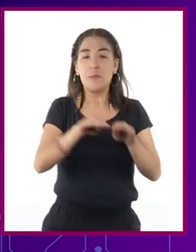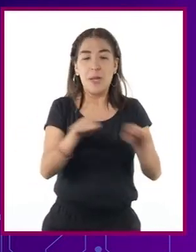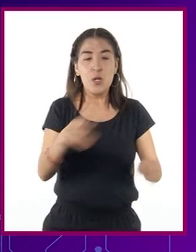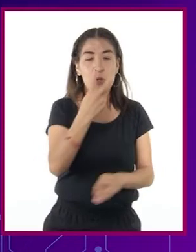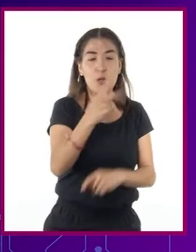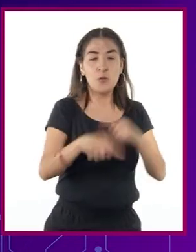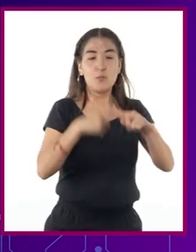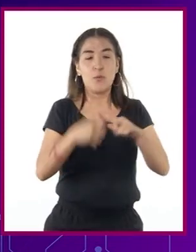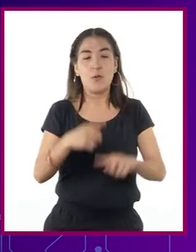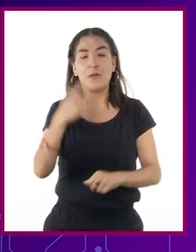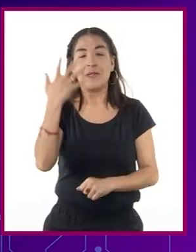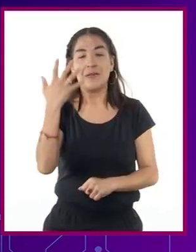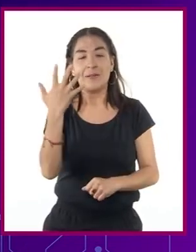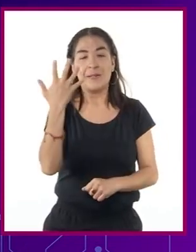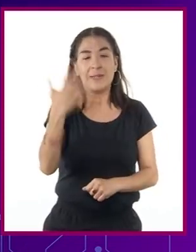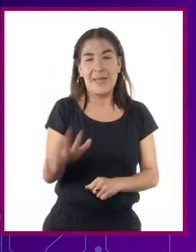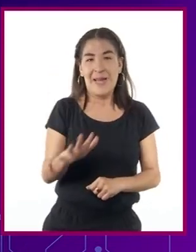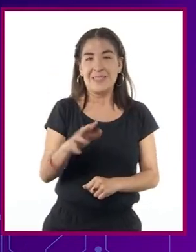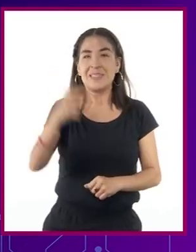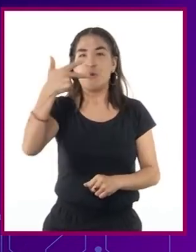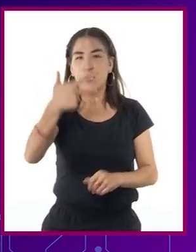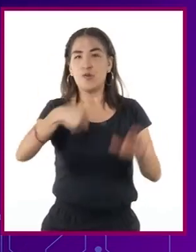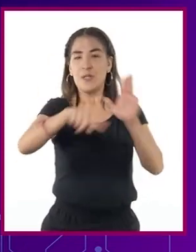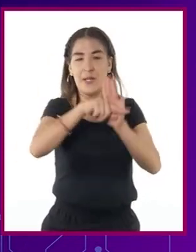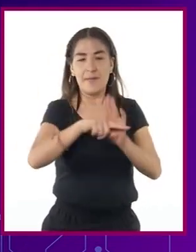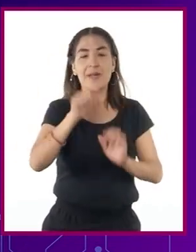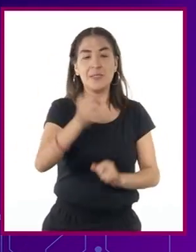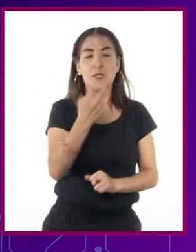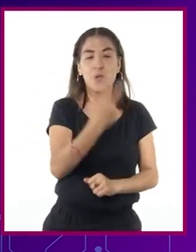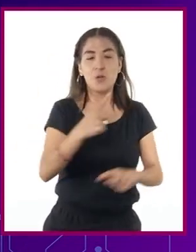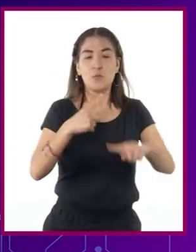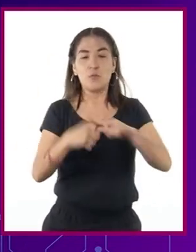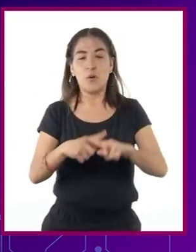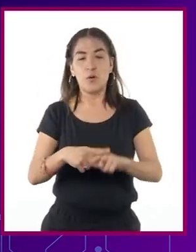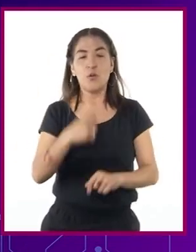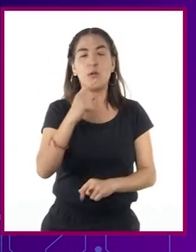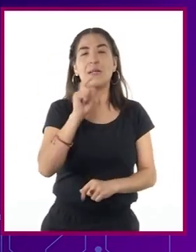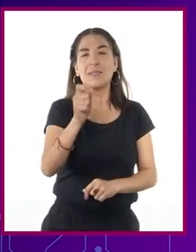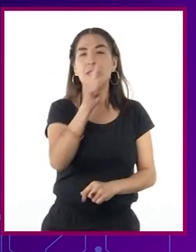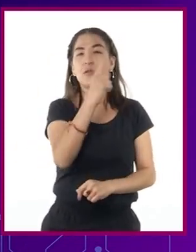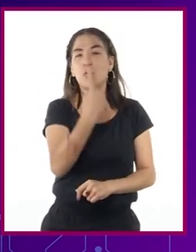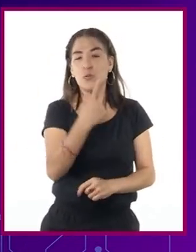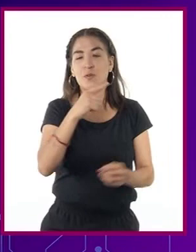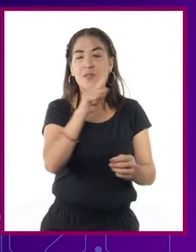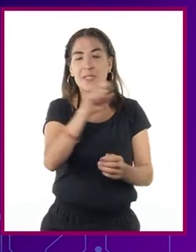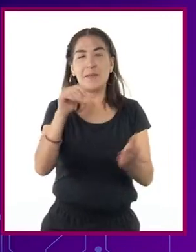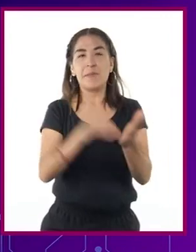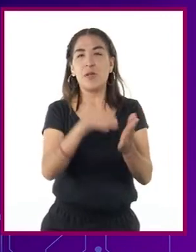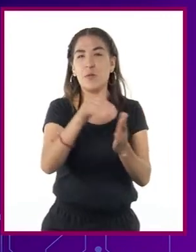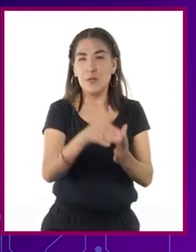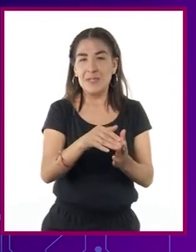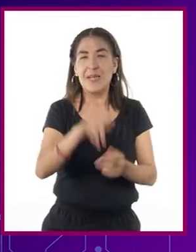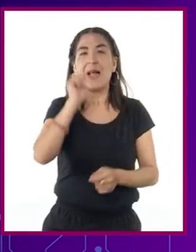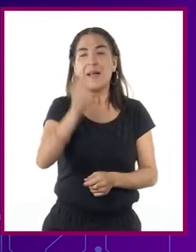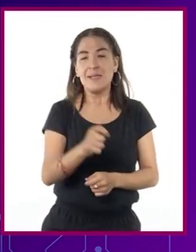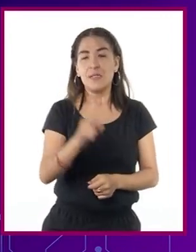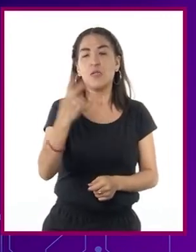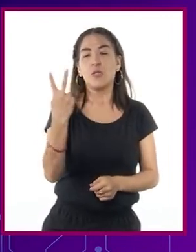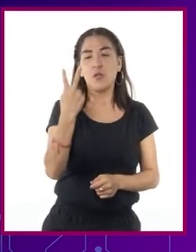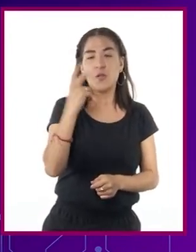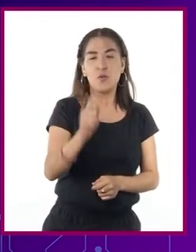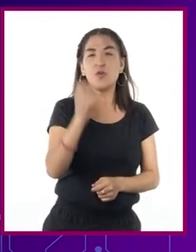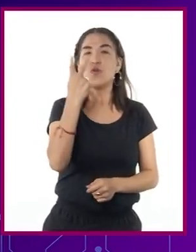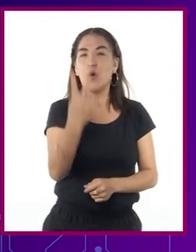10 elevado a la 8 negativo, que es igual a 2 por un 100 millonésimo, que es igual a 2 100